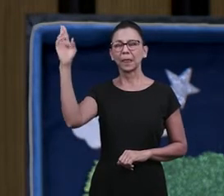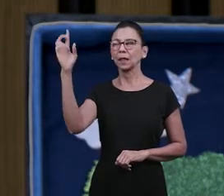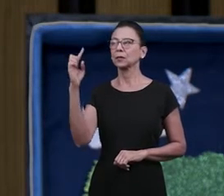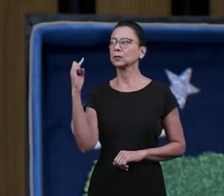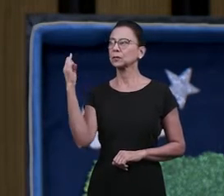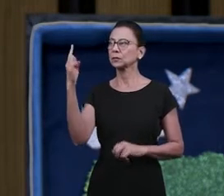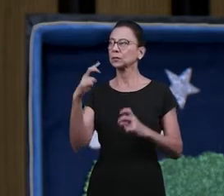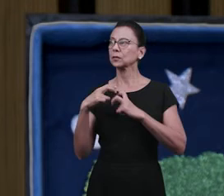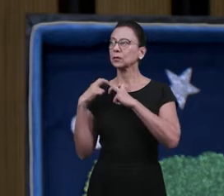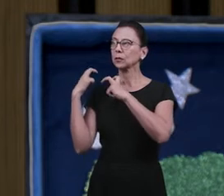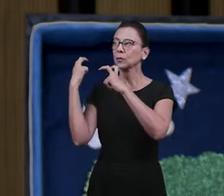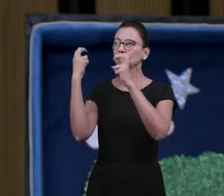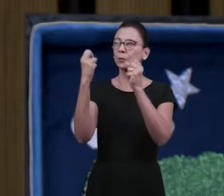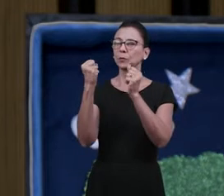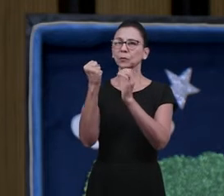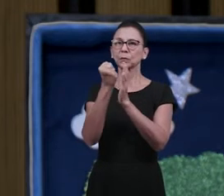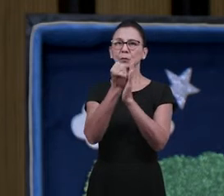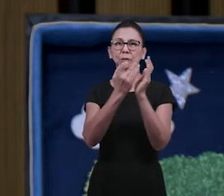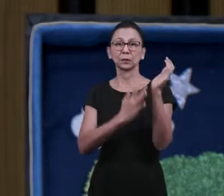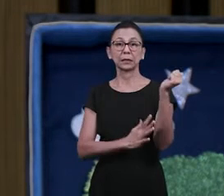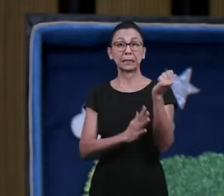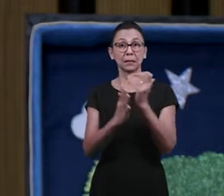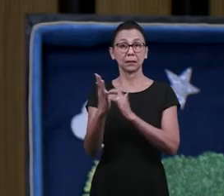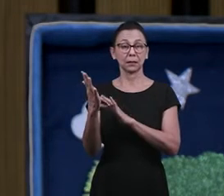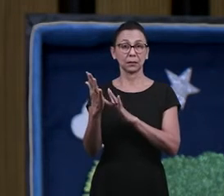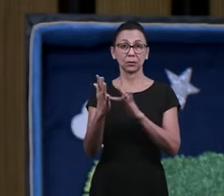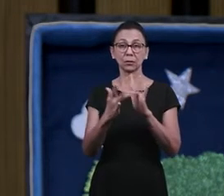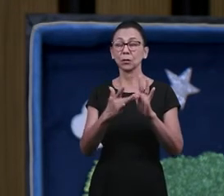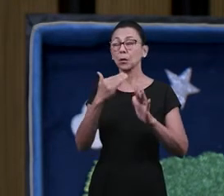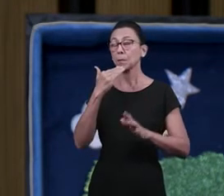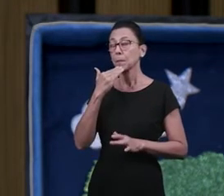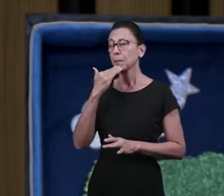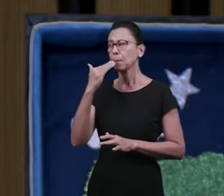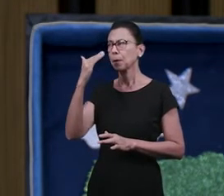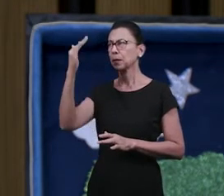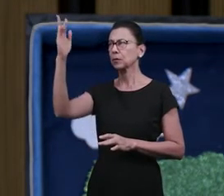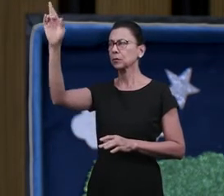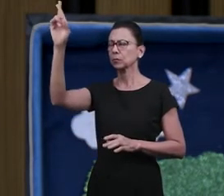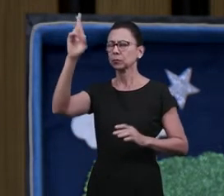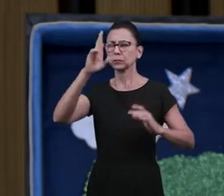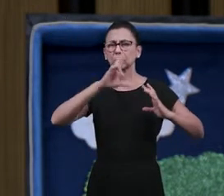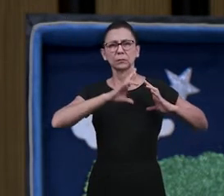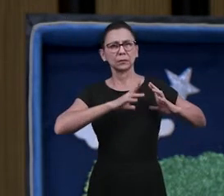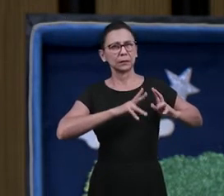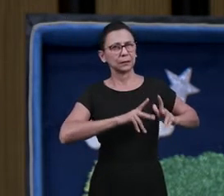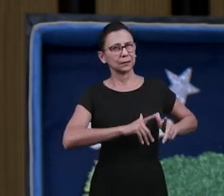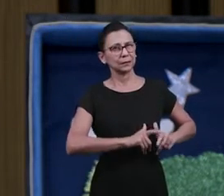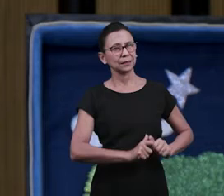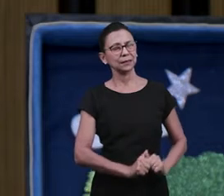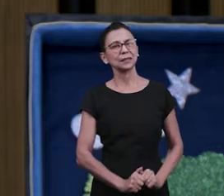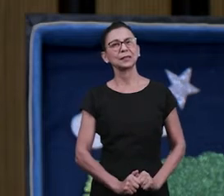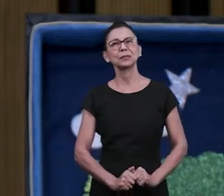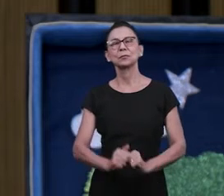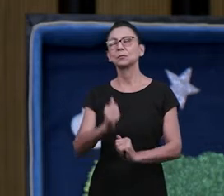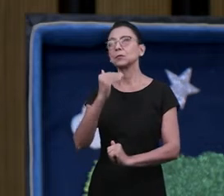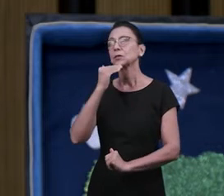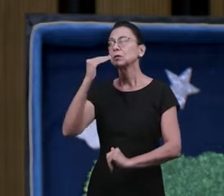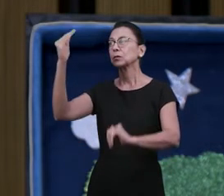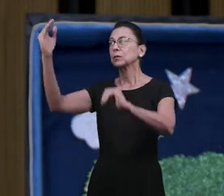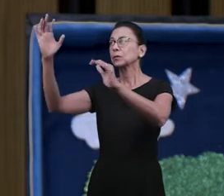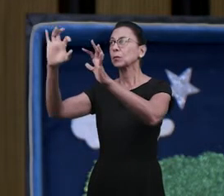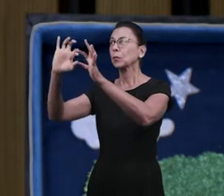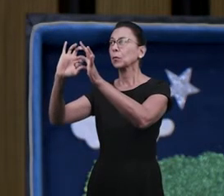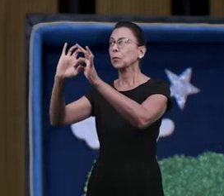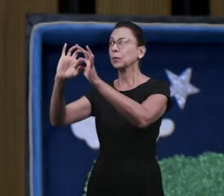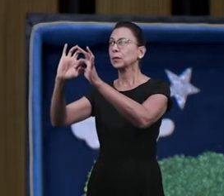Señor, nosotros clamamos por la sangre de Jesús. Pedimos a Dios, limpia nuestro corazón.